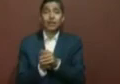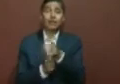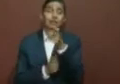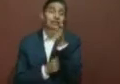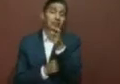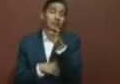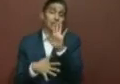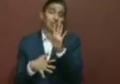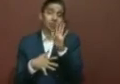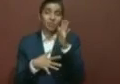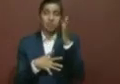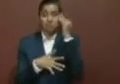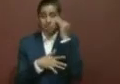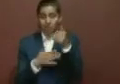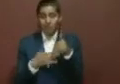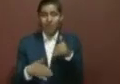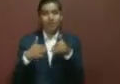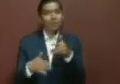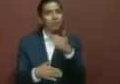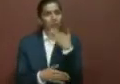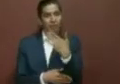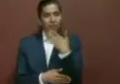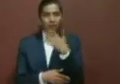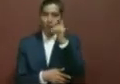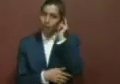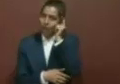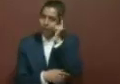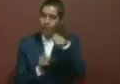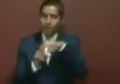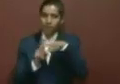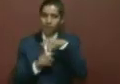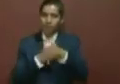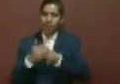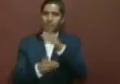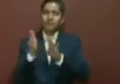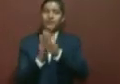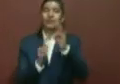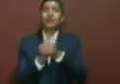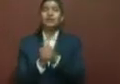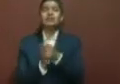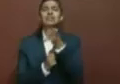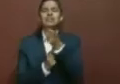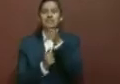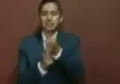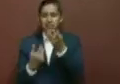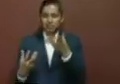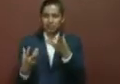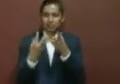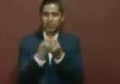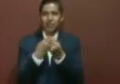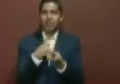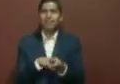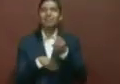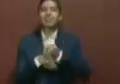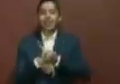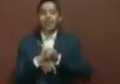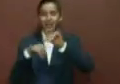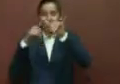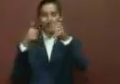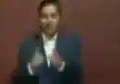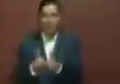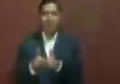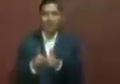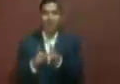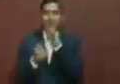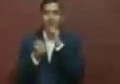una temporada muy buena, eso esperamos, y que se conjuga con el tianguis artesanal y el concurso